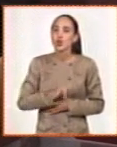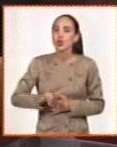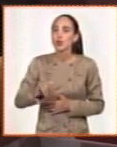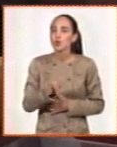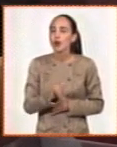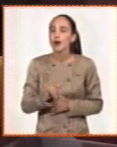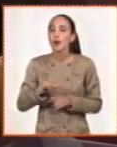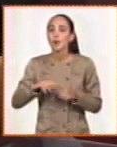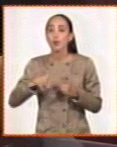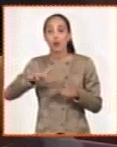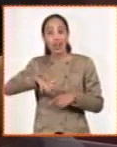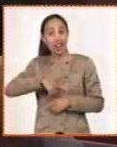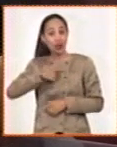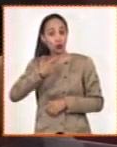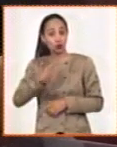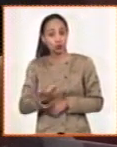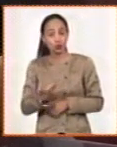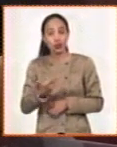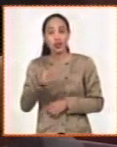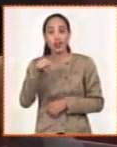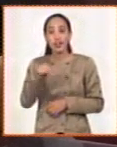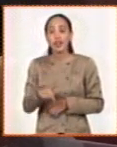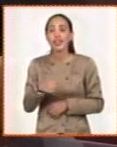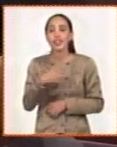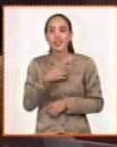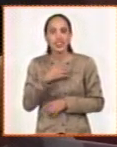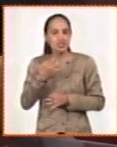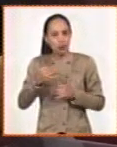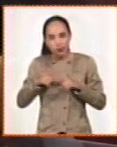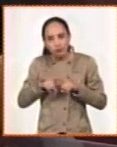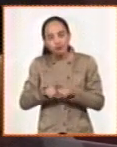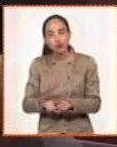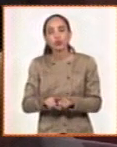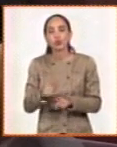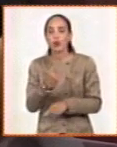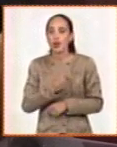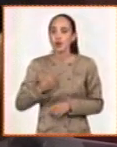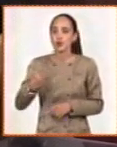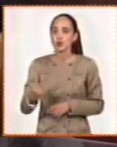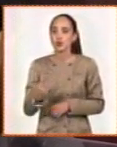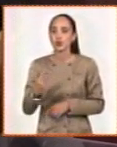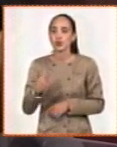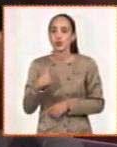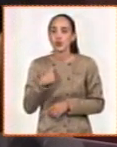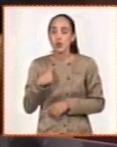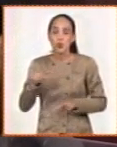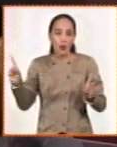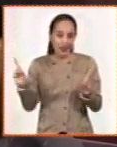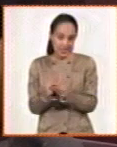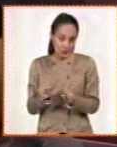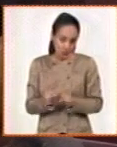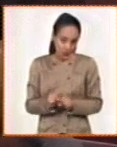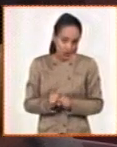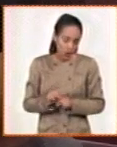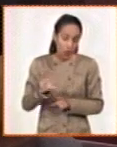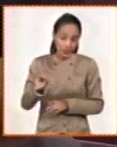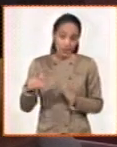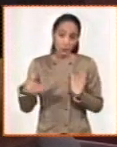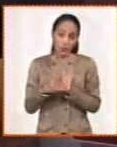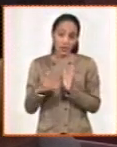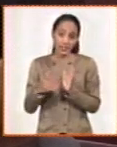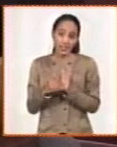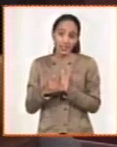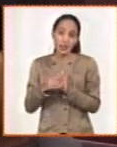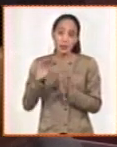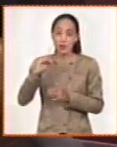por la cultura es un espíritu que tiene que acompañarnos siempre. Y voy a resumir lo que te conté por la tarde, que me dijo Alpidio